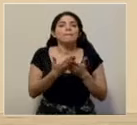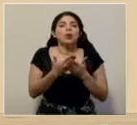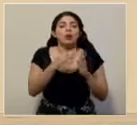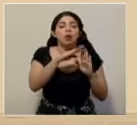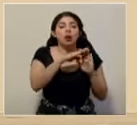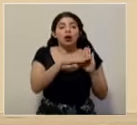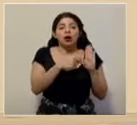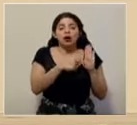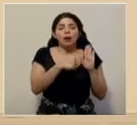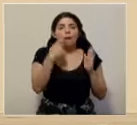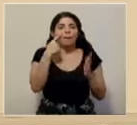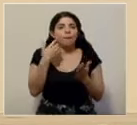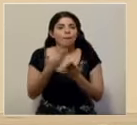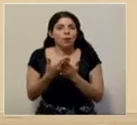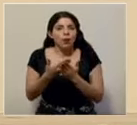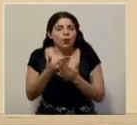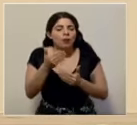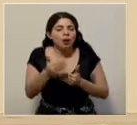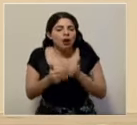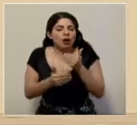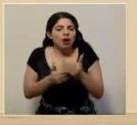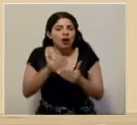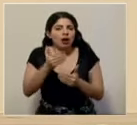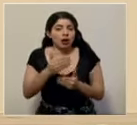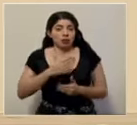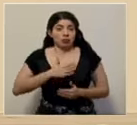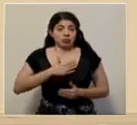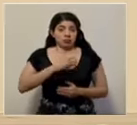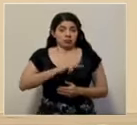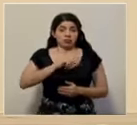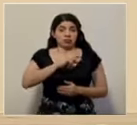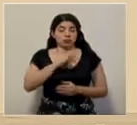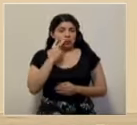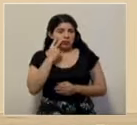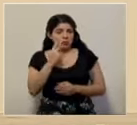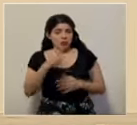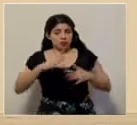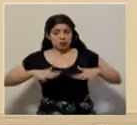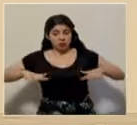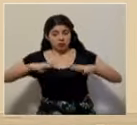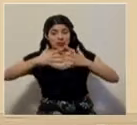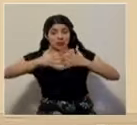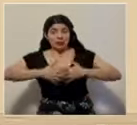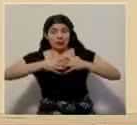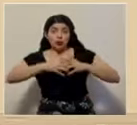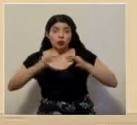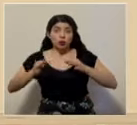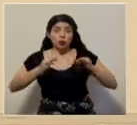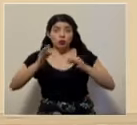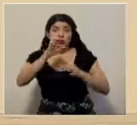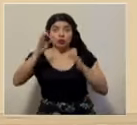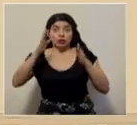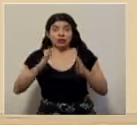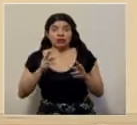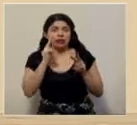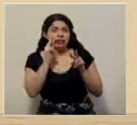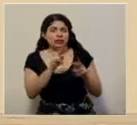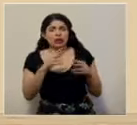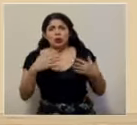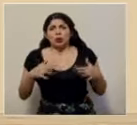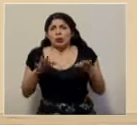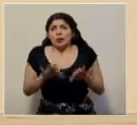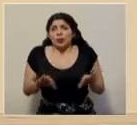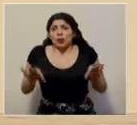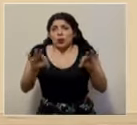protocolos. En lo particular, para la industria turística costarricense, era muy importante que este